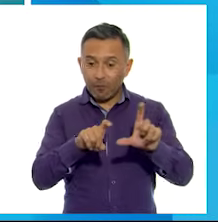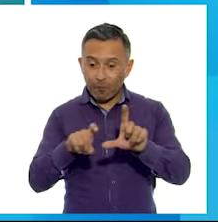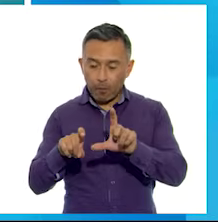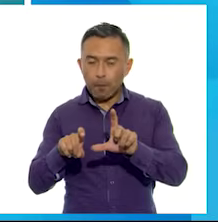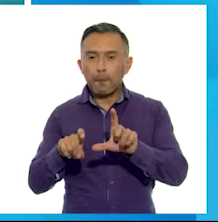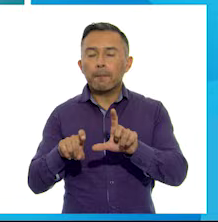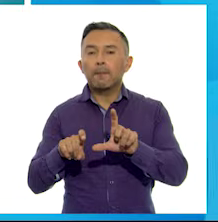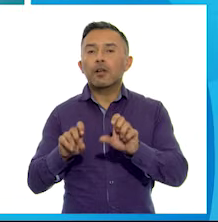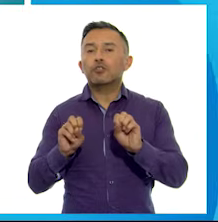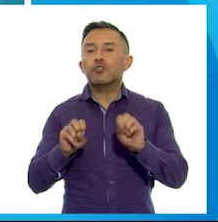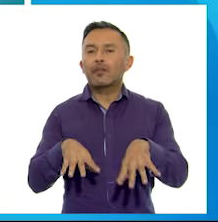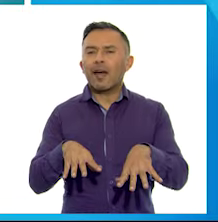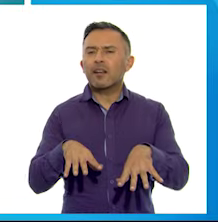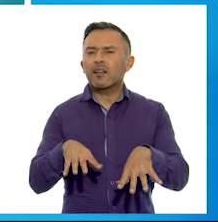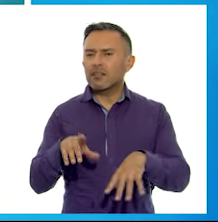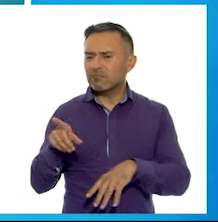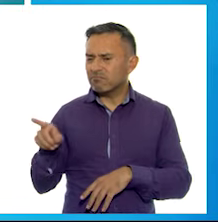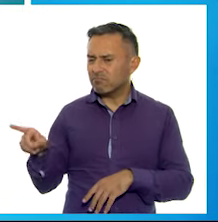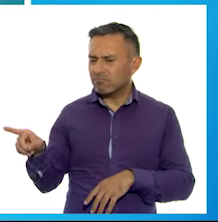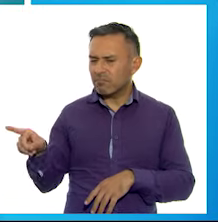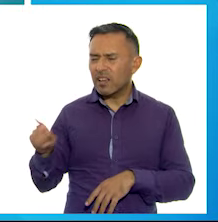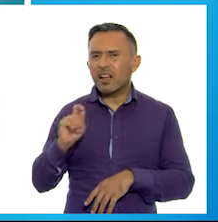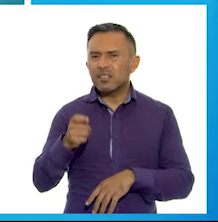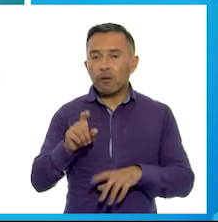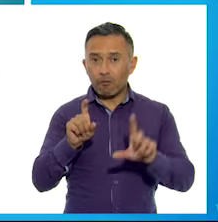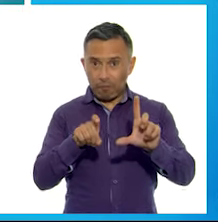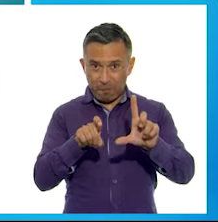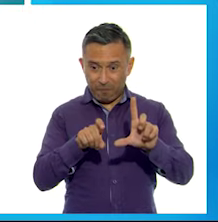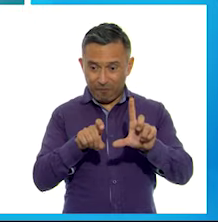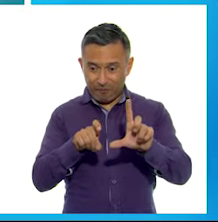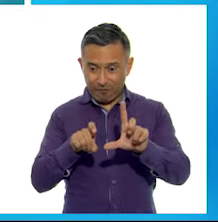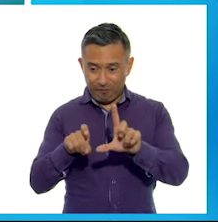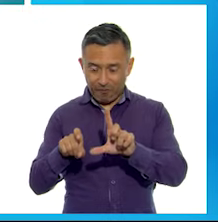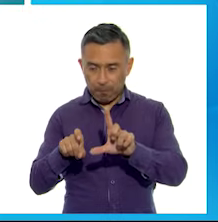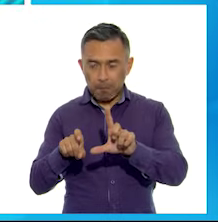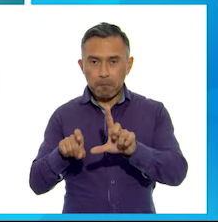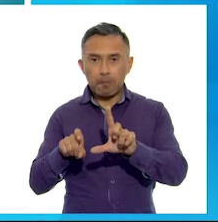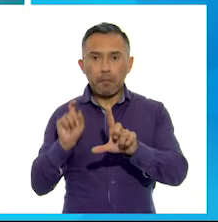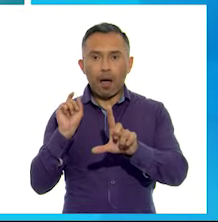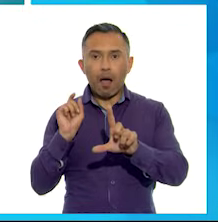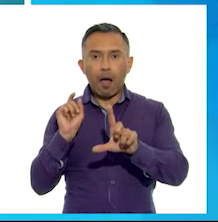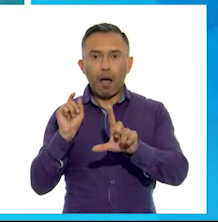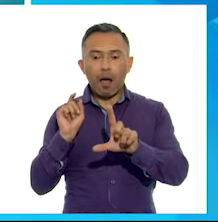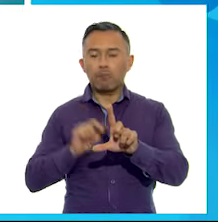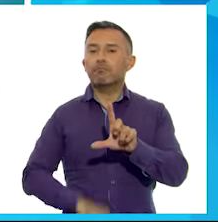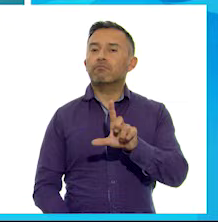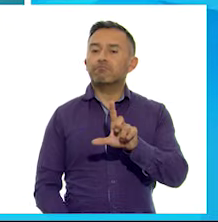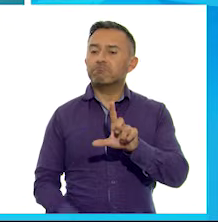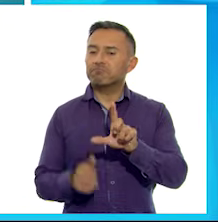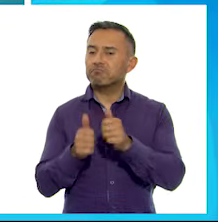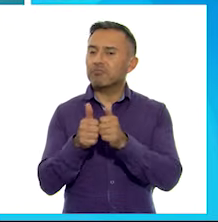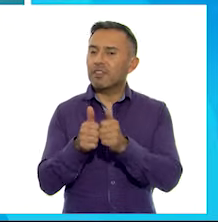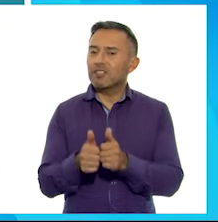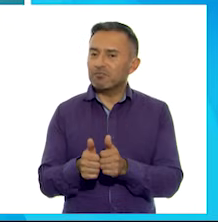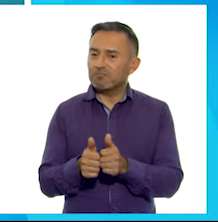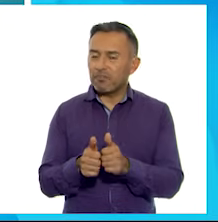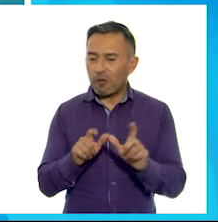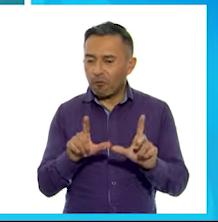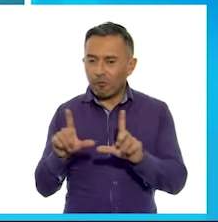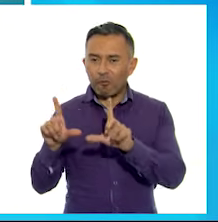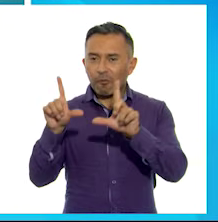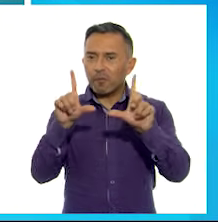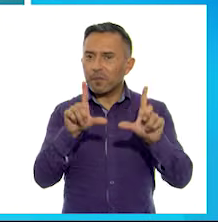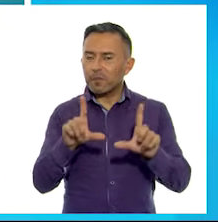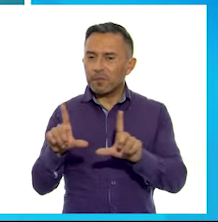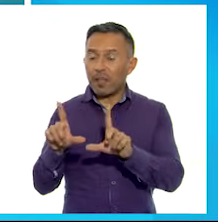es dejar de presionar el botón para que el objeto que está siendo arrastrado se quede en la posición que deseamos.